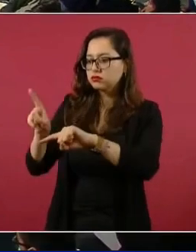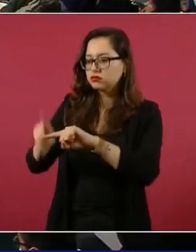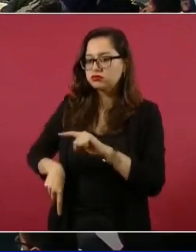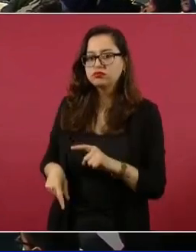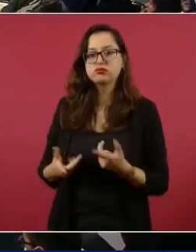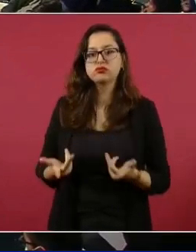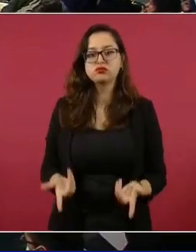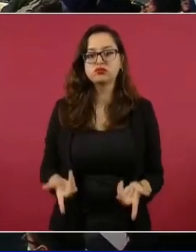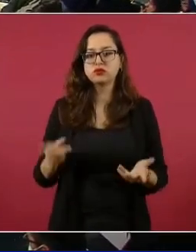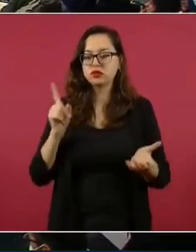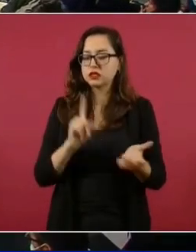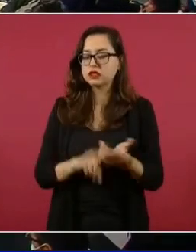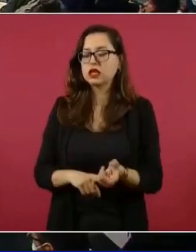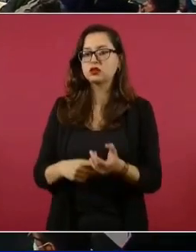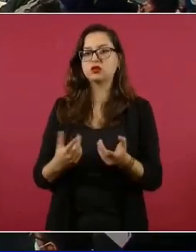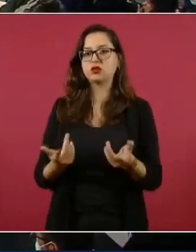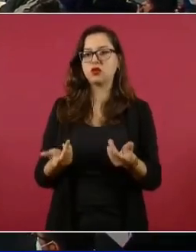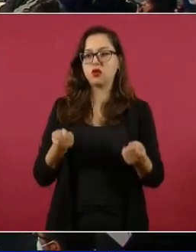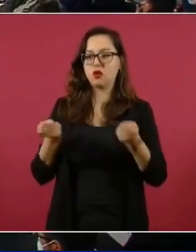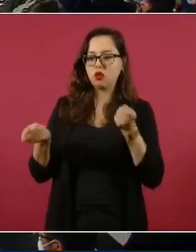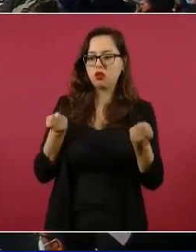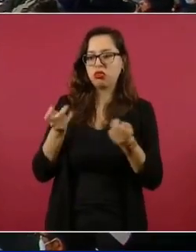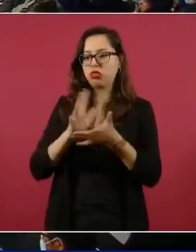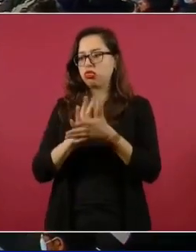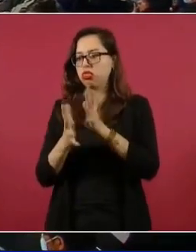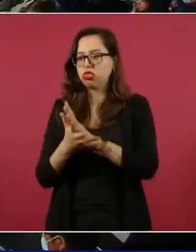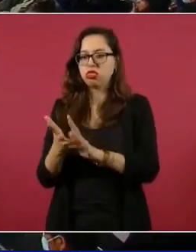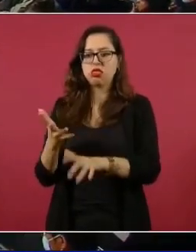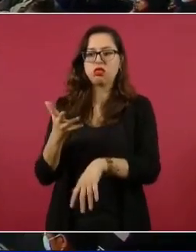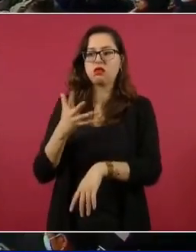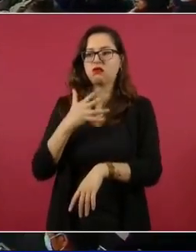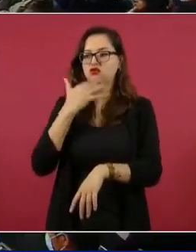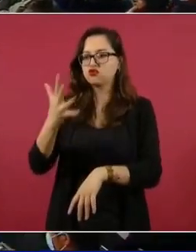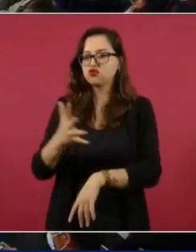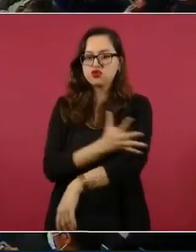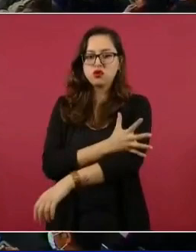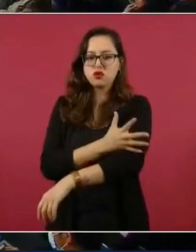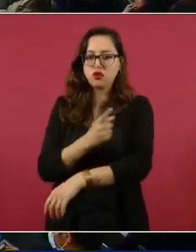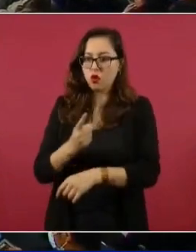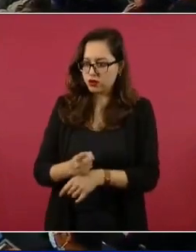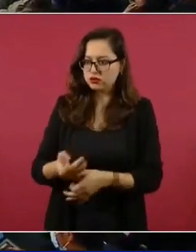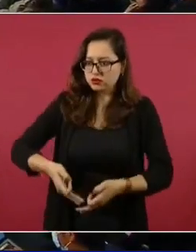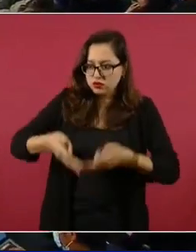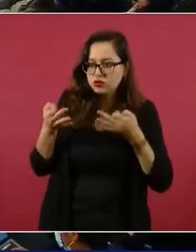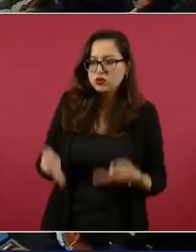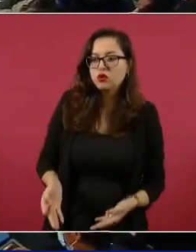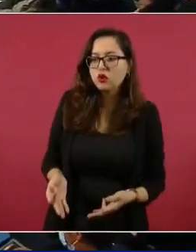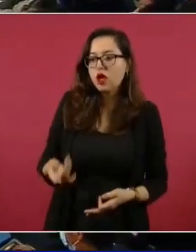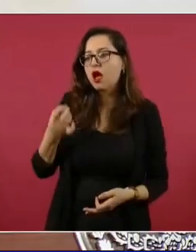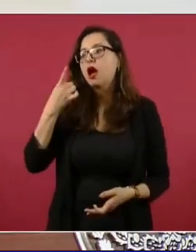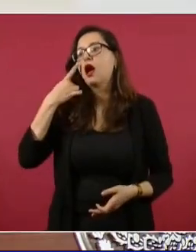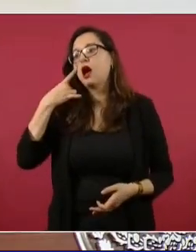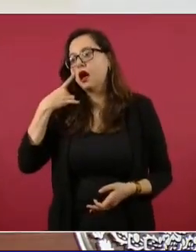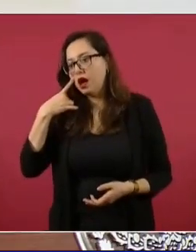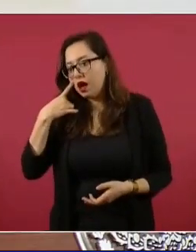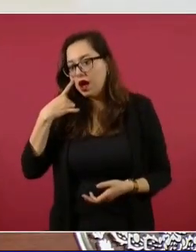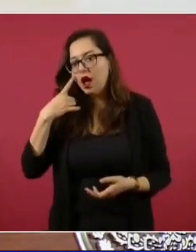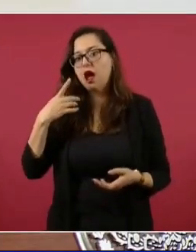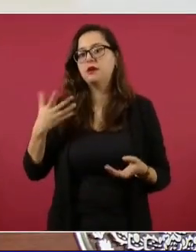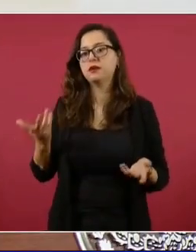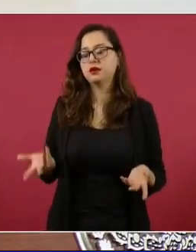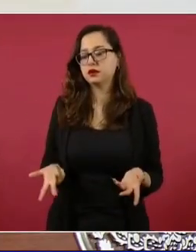ya no se engaña a nadie, que hay transparencia, que es una regla de oro